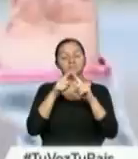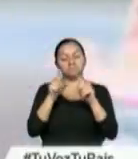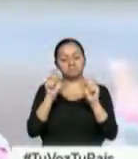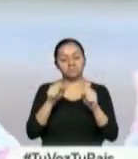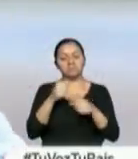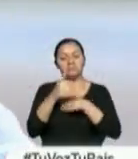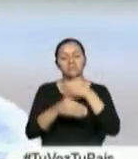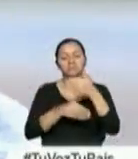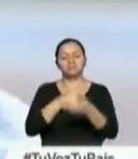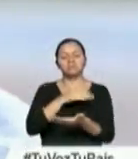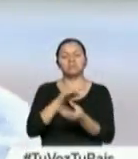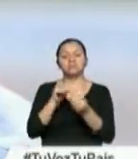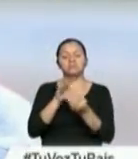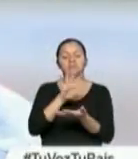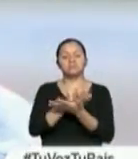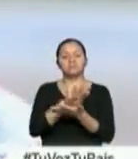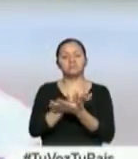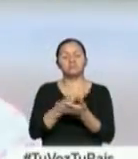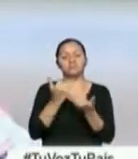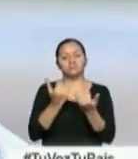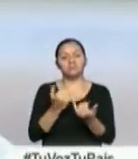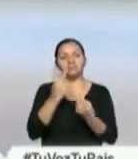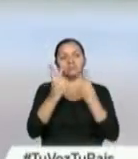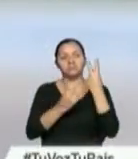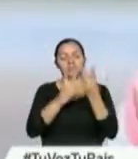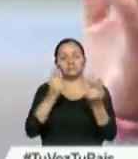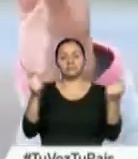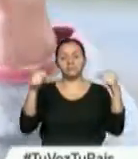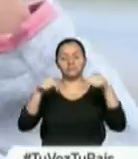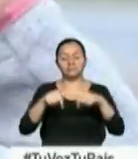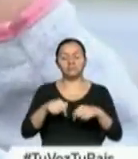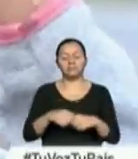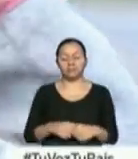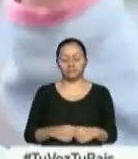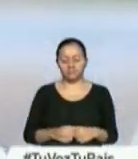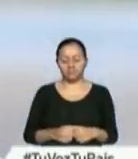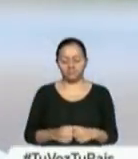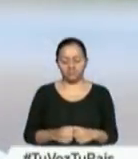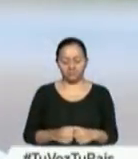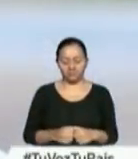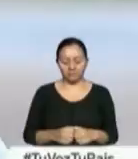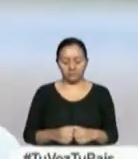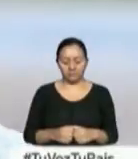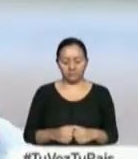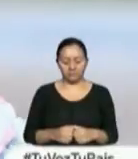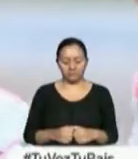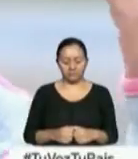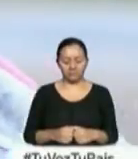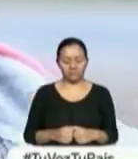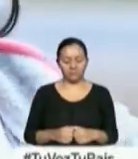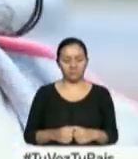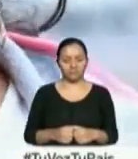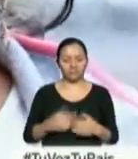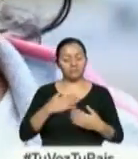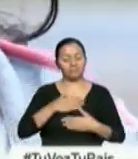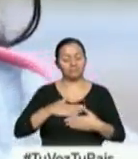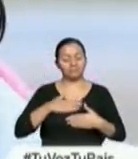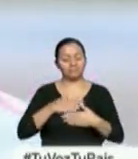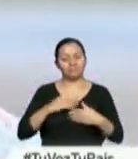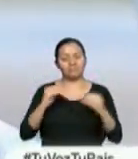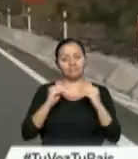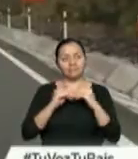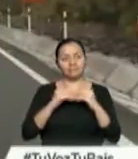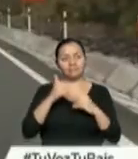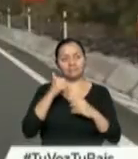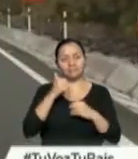venir tranquilamente hoy a visitar nuestra la parroquia de Papallacta y a disfrutar de esas